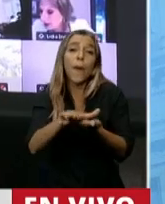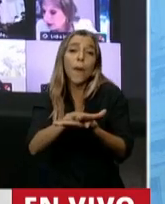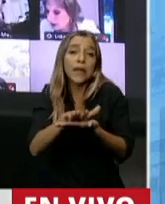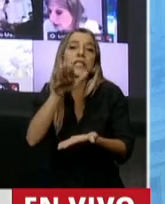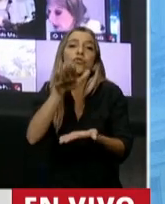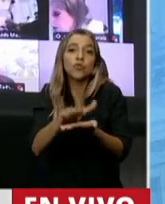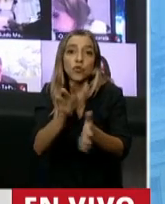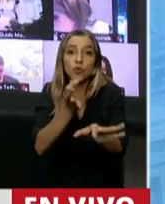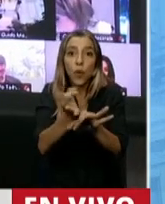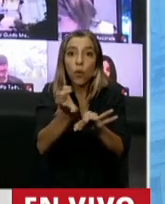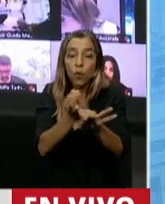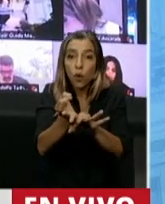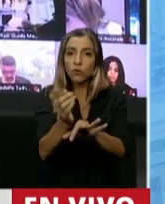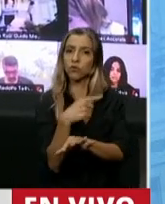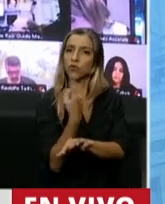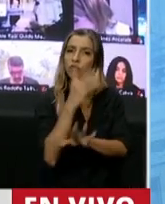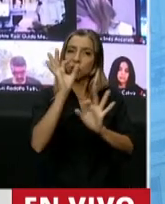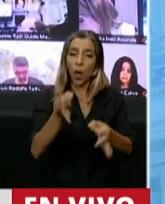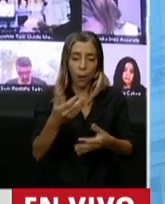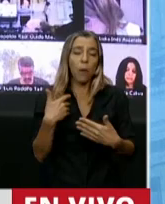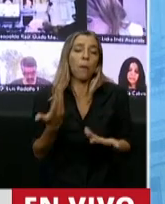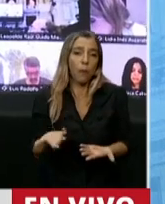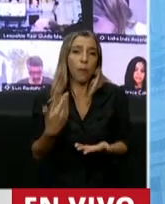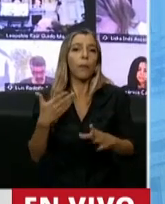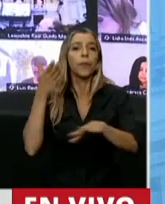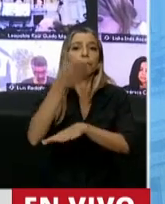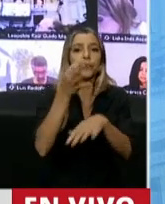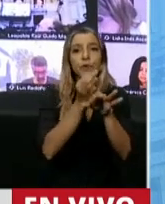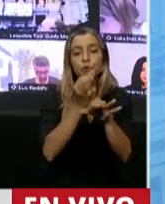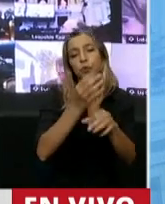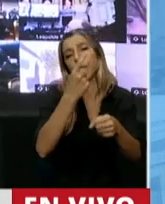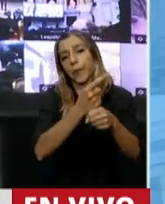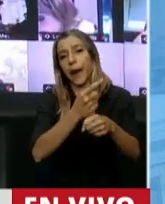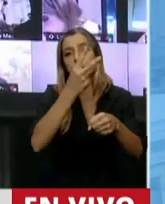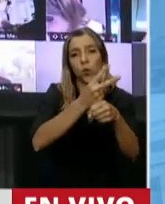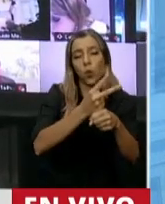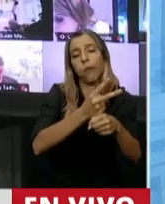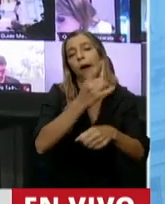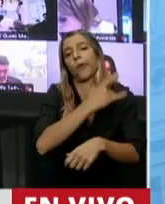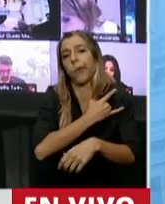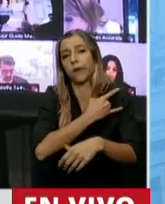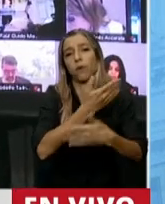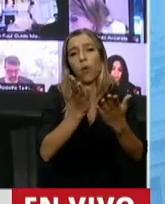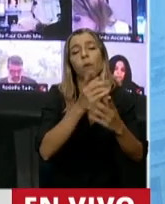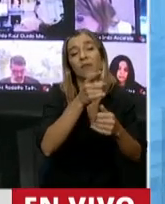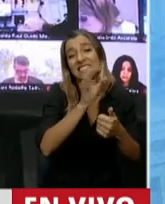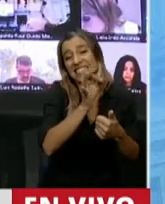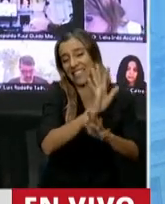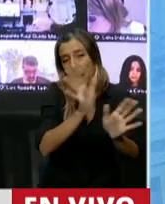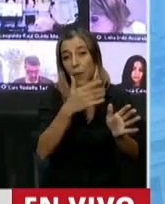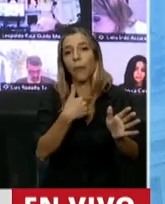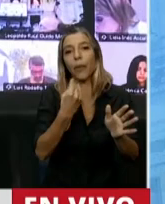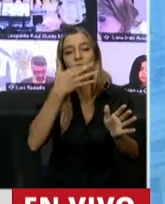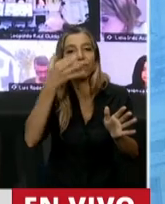todos sabemos que, por más que vayamos a la escuela primaria, secundaria o a la universidad pública, le hacen falta a una familia